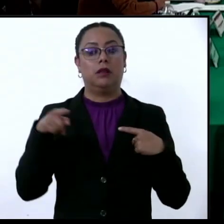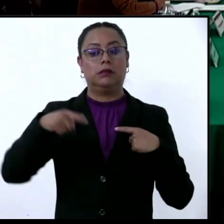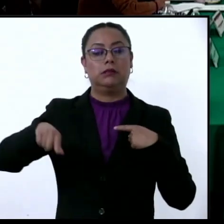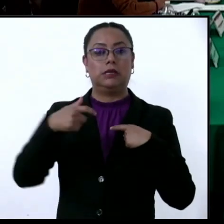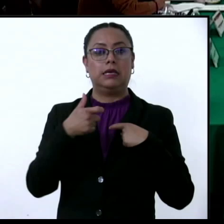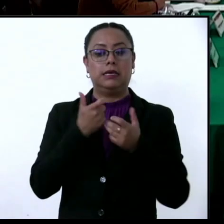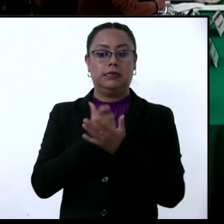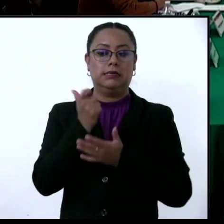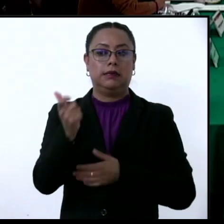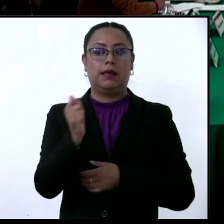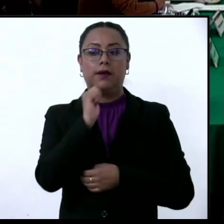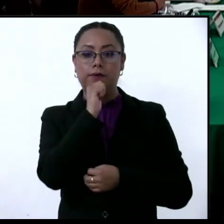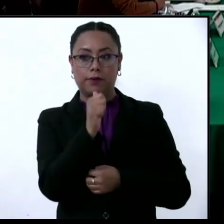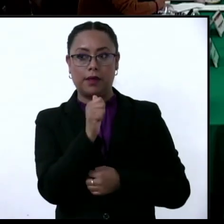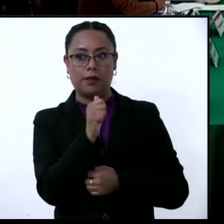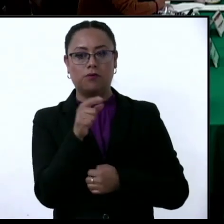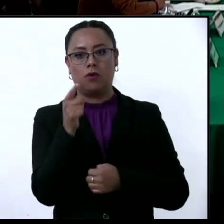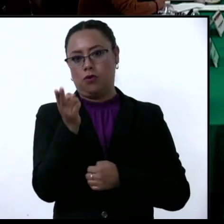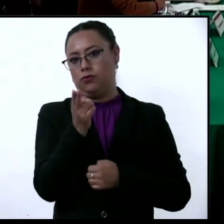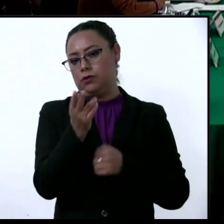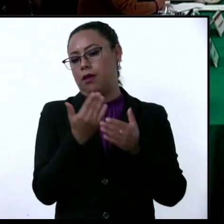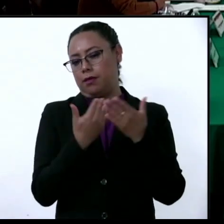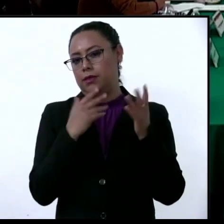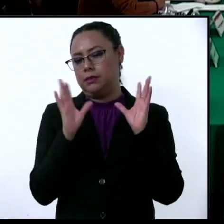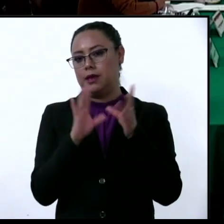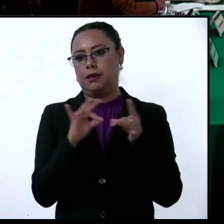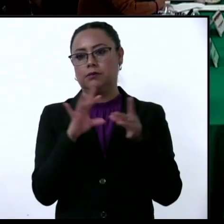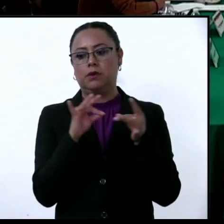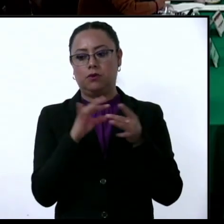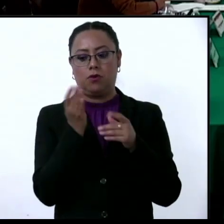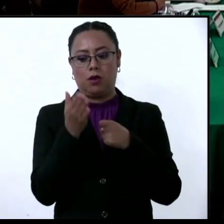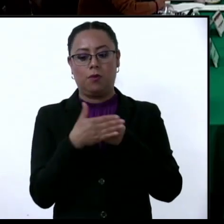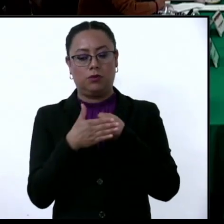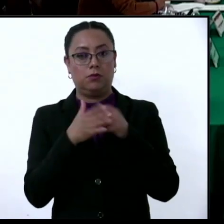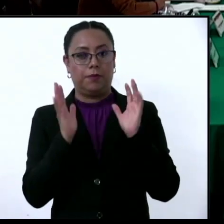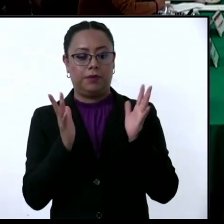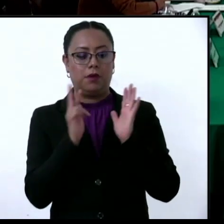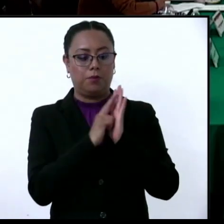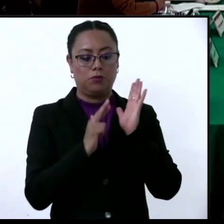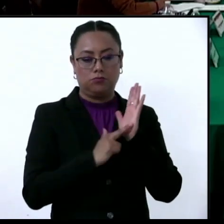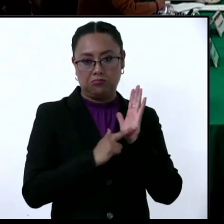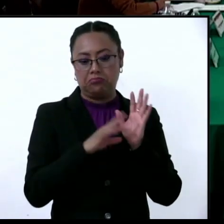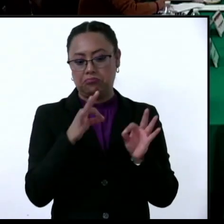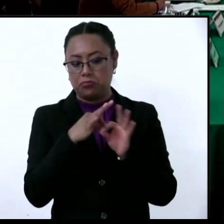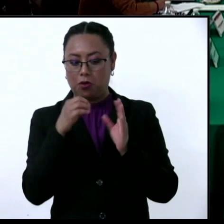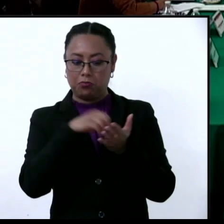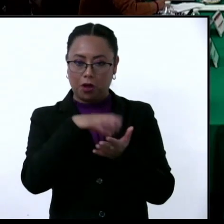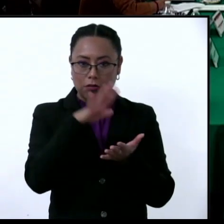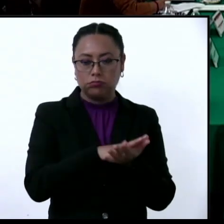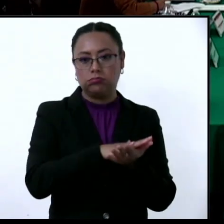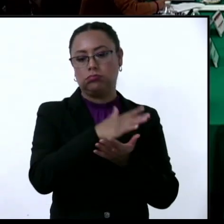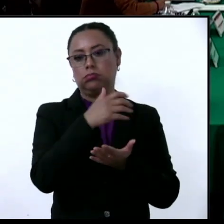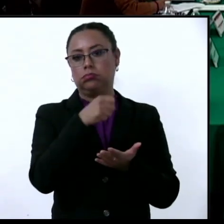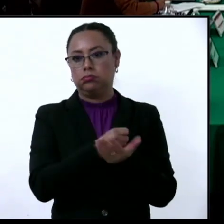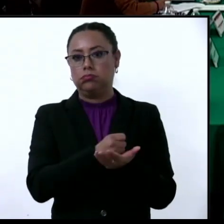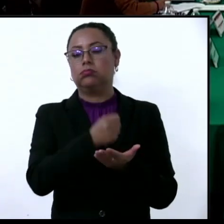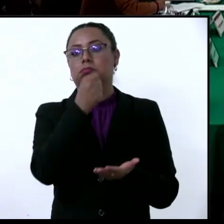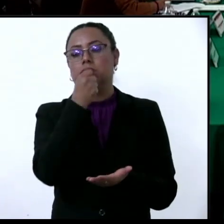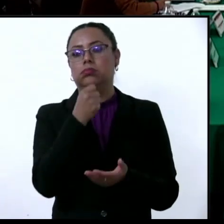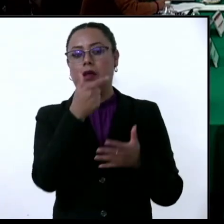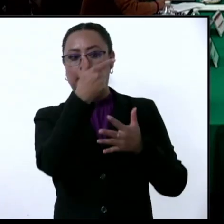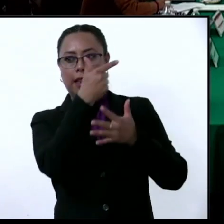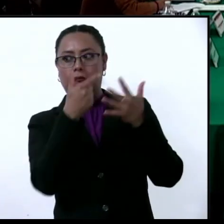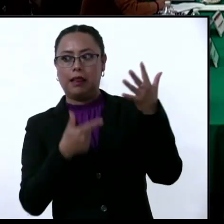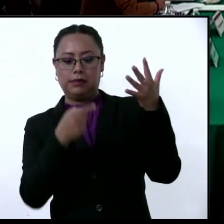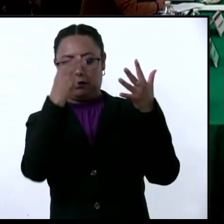asalariadas, nos comentó que pues ya está el tema de su regularización, su registro. ¿Qué pasa con este padrón? Si usted nos